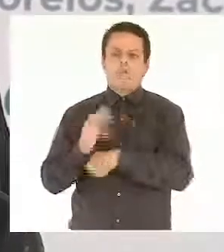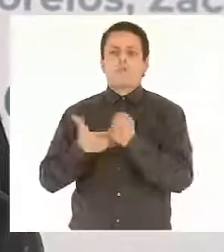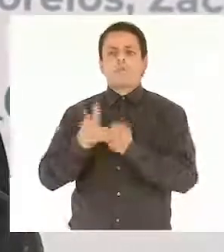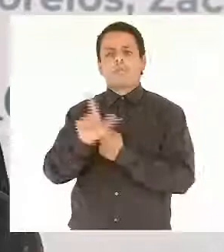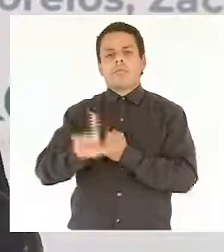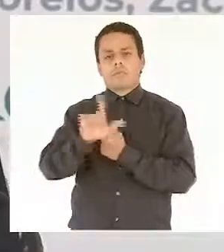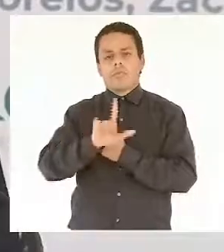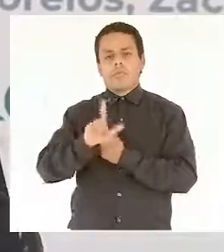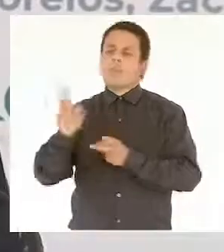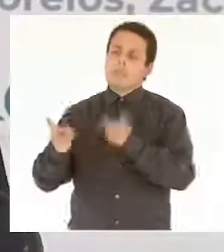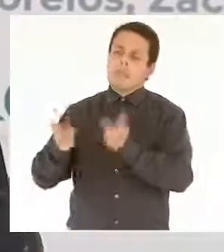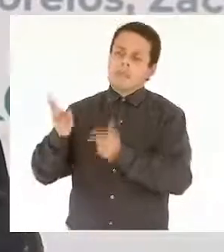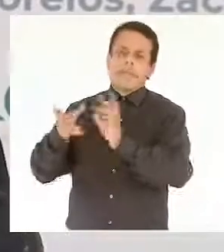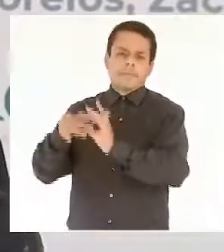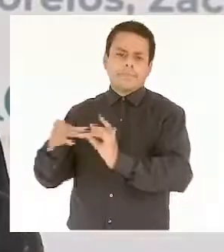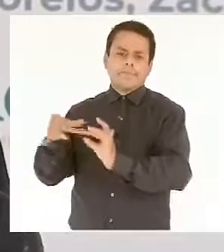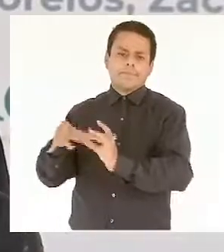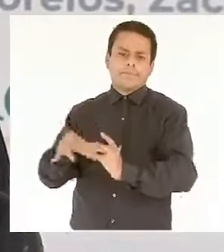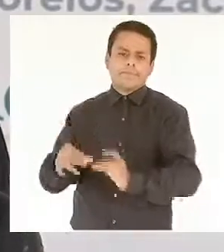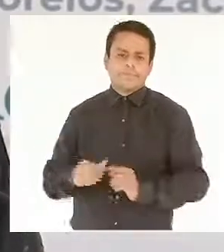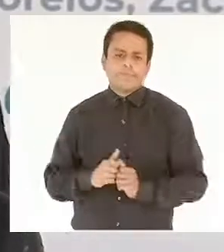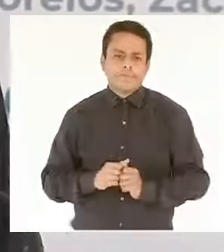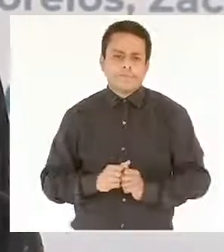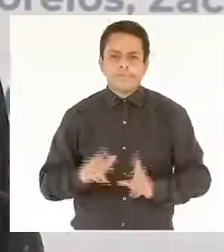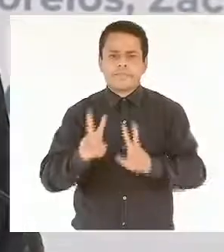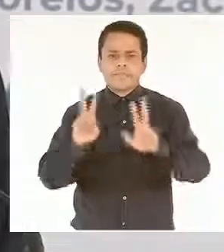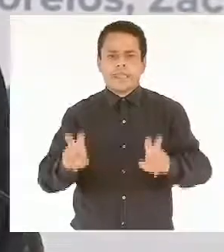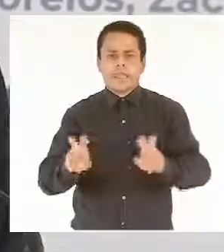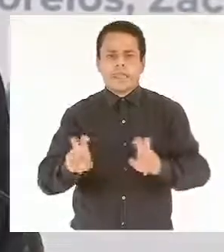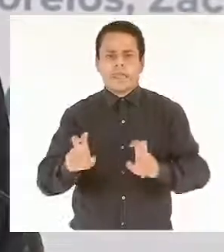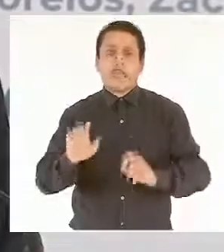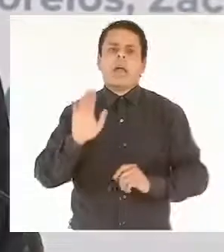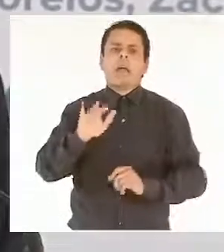tratar este asunto. Y es, a ver,